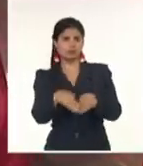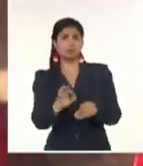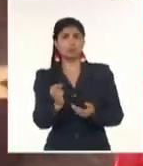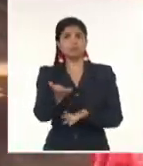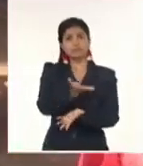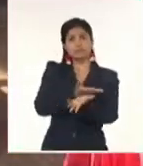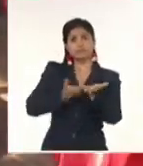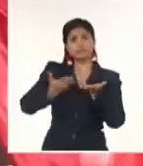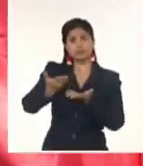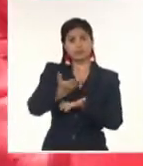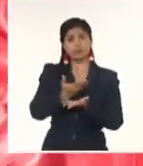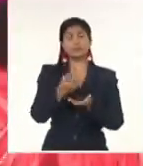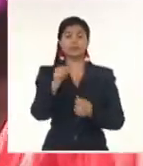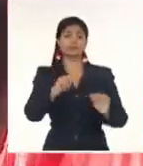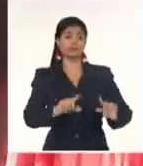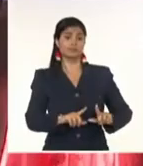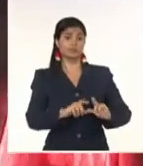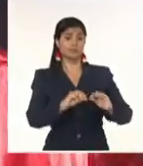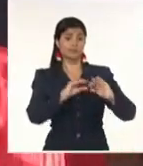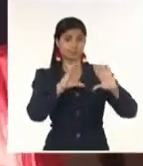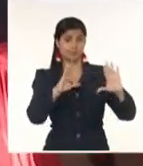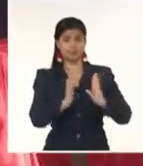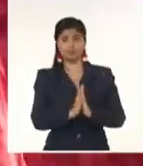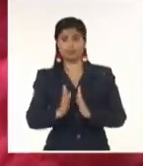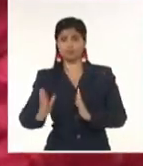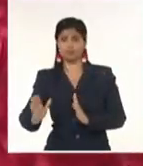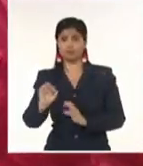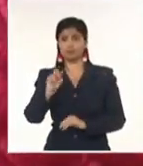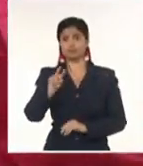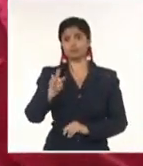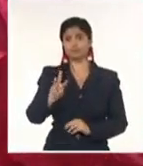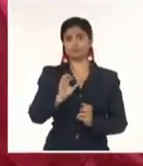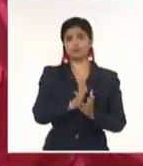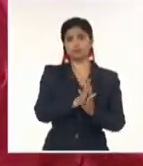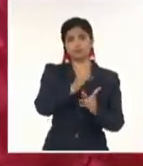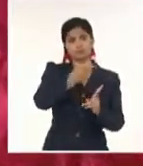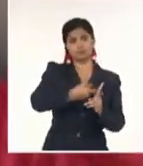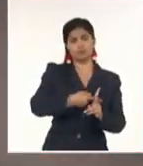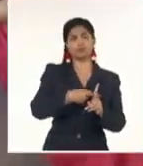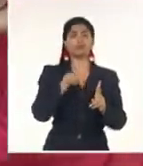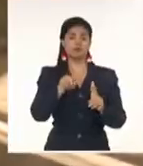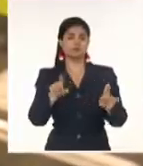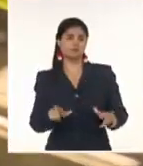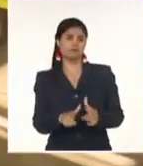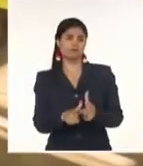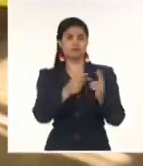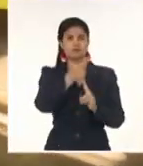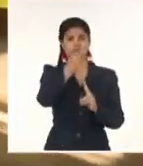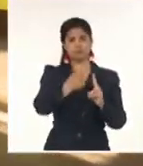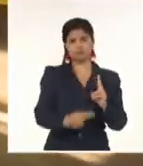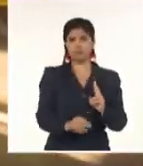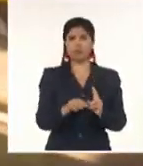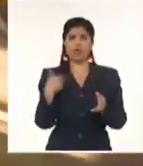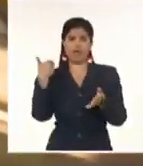en horarios matutinos desde hoy y hasta el próximo 23 de mayo, cuando cierre sus puertas el Primavera